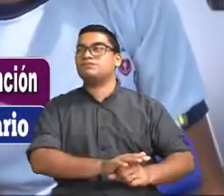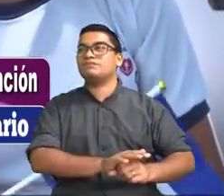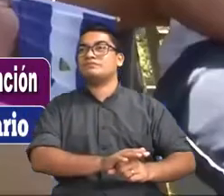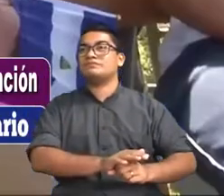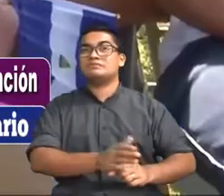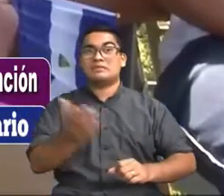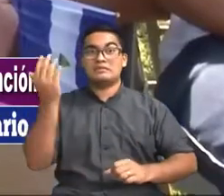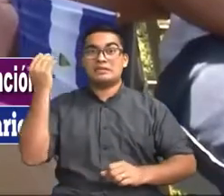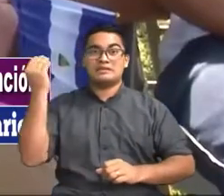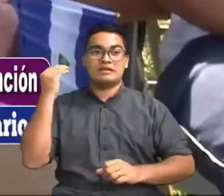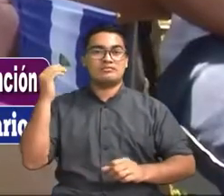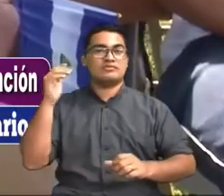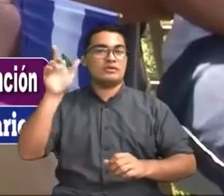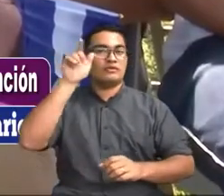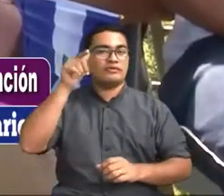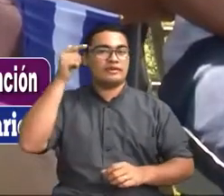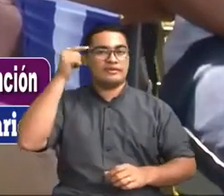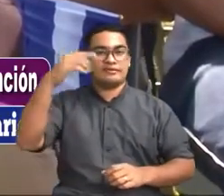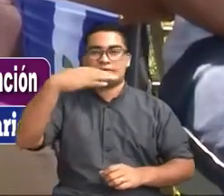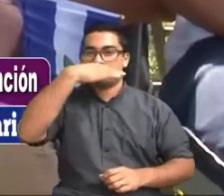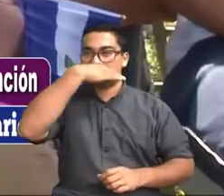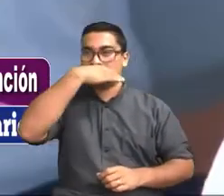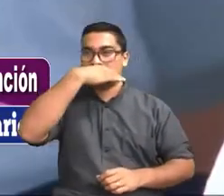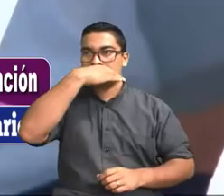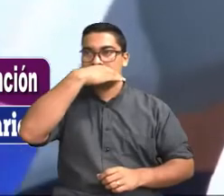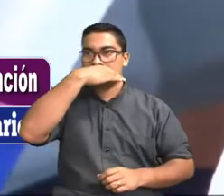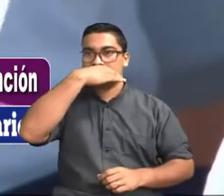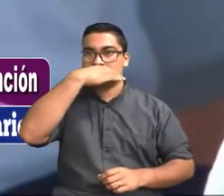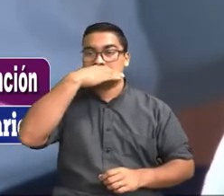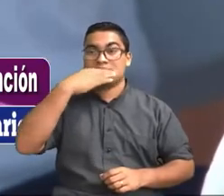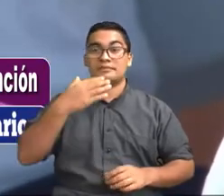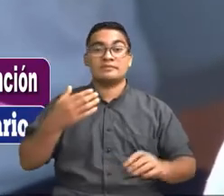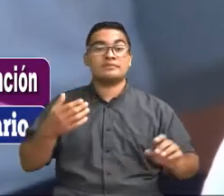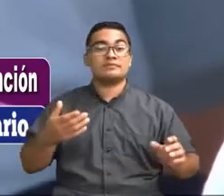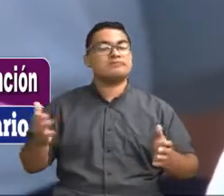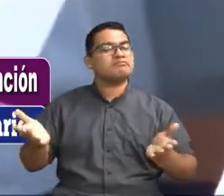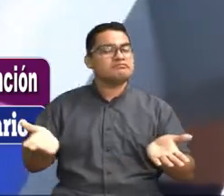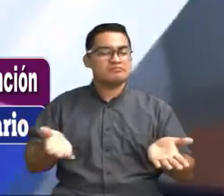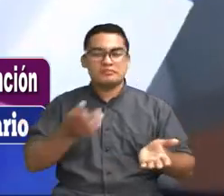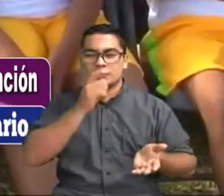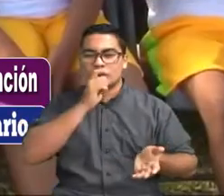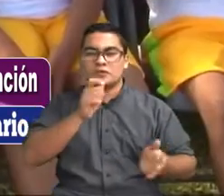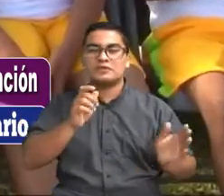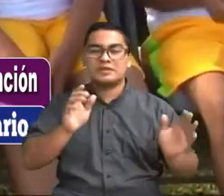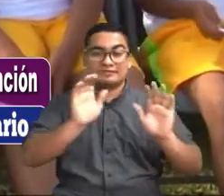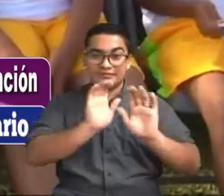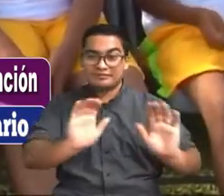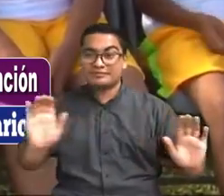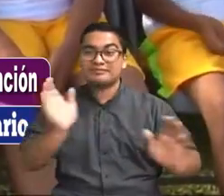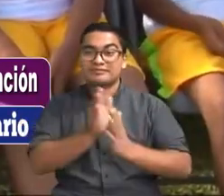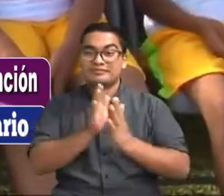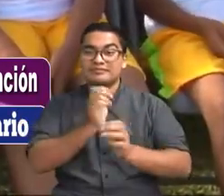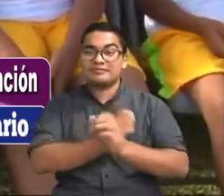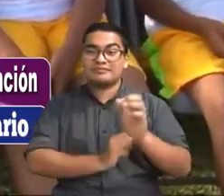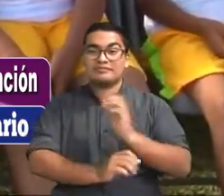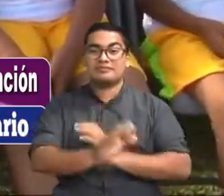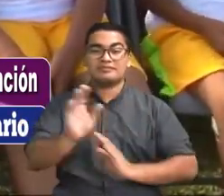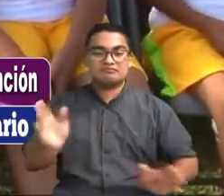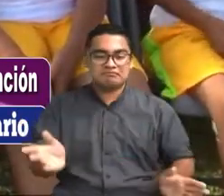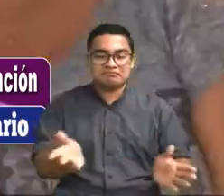discriminado, y decíamos desde su familia. Sin embargo, ahora el gobierno acompaña con distintos programas